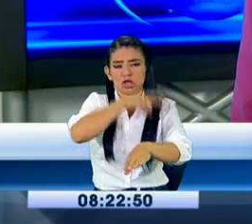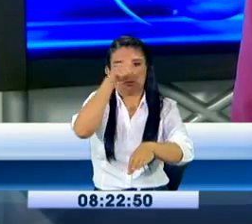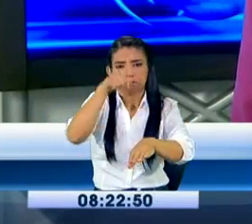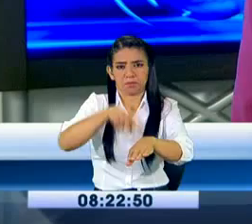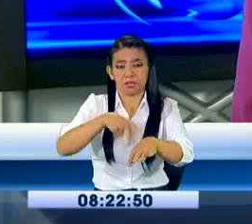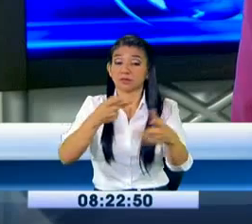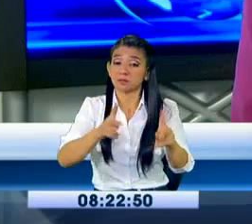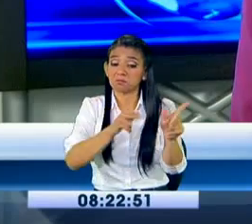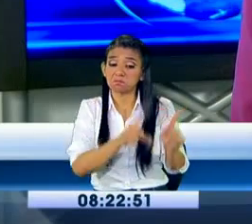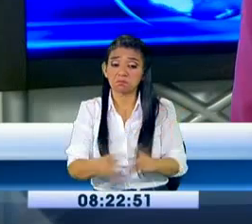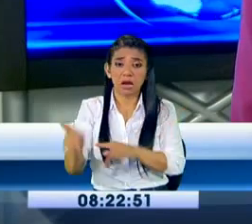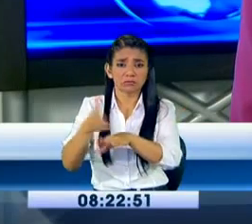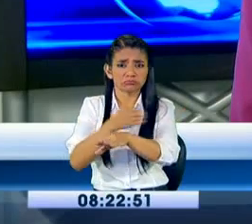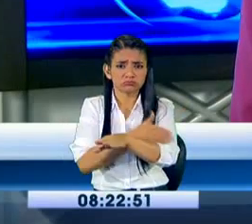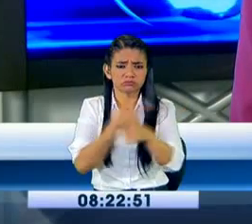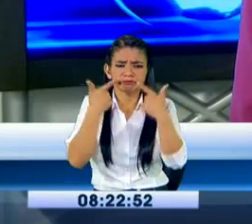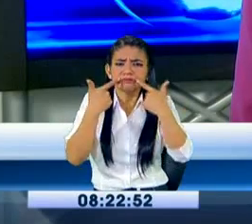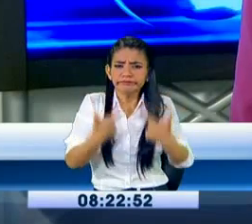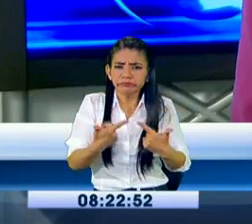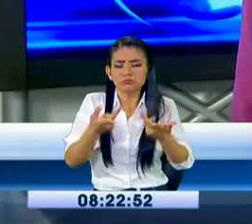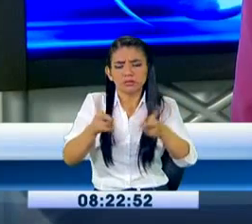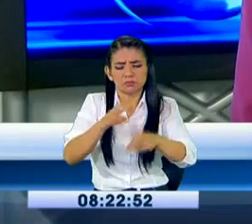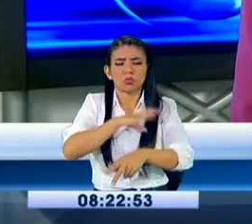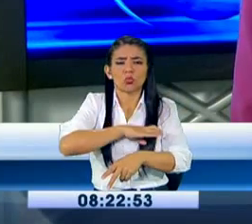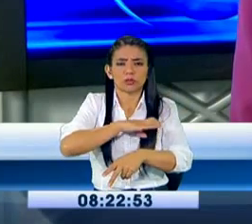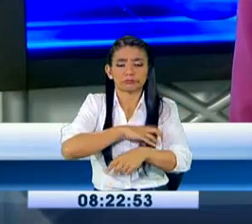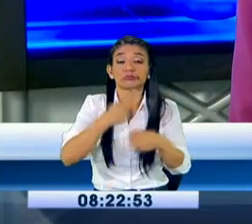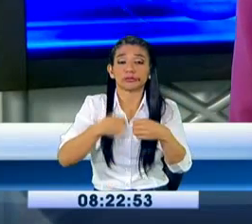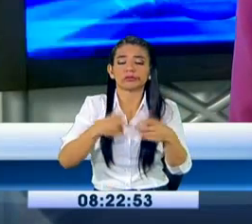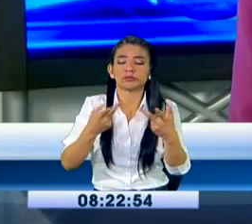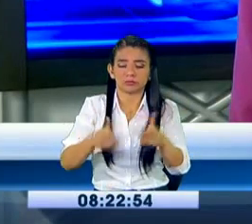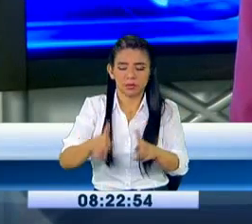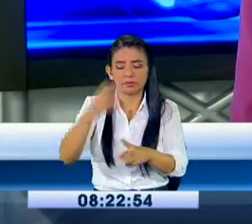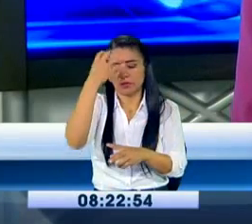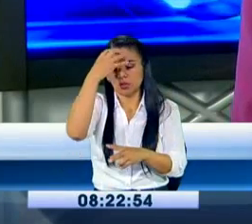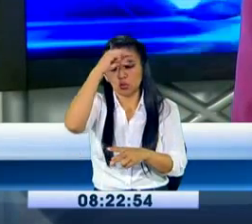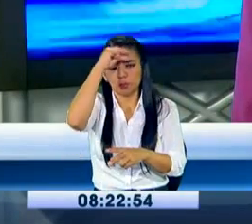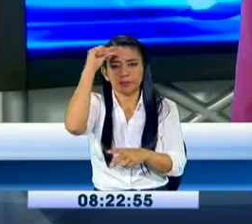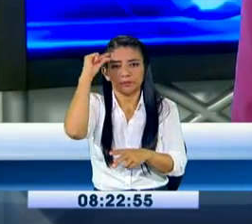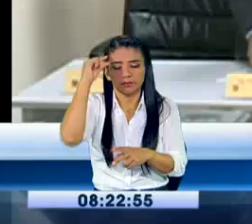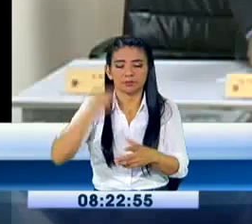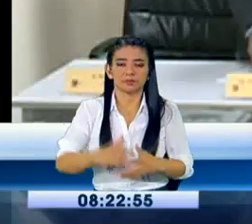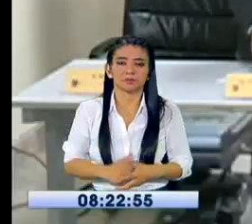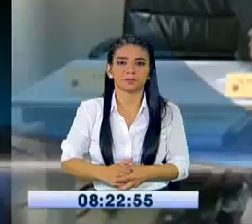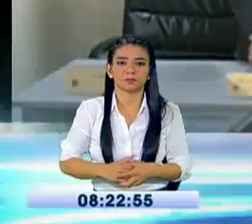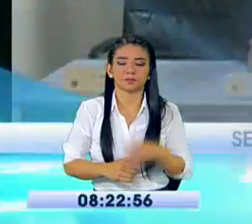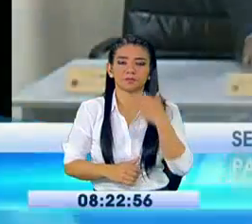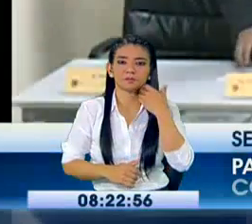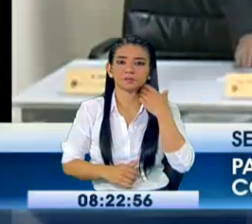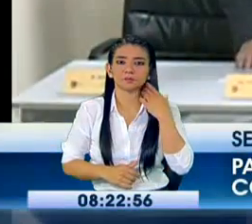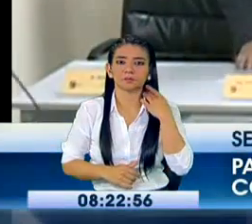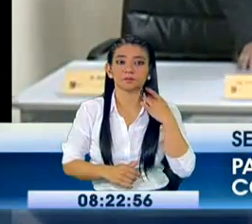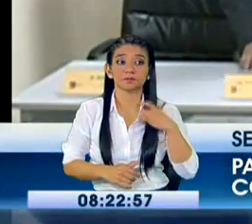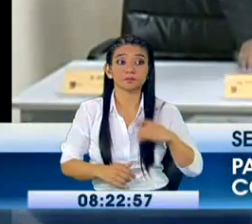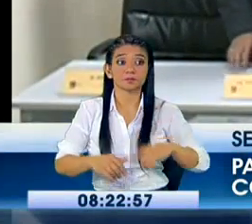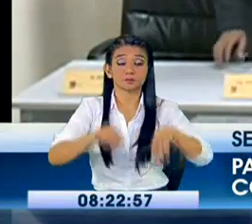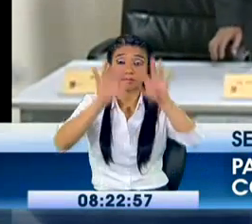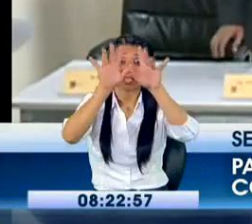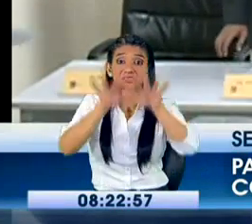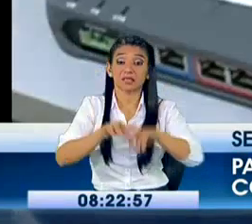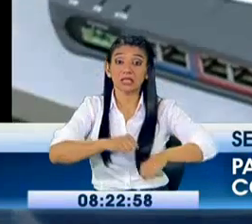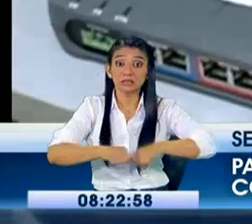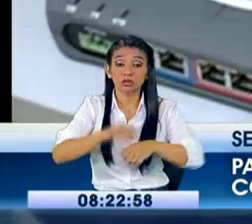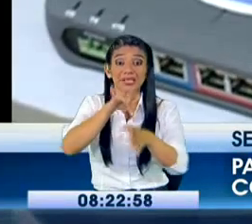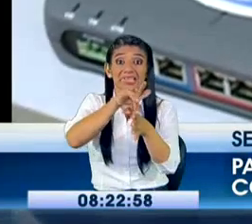estación siga funcionando aún en épocas de caídas de ceniza. Como parte del equipamiento consta una cámara térmica que permitirá conocer